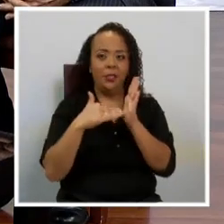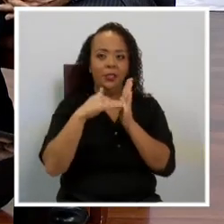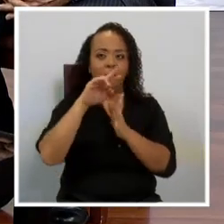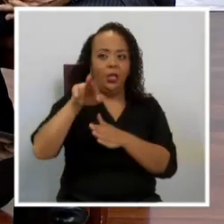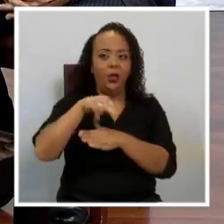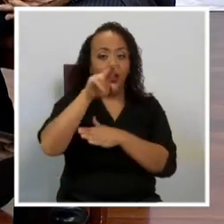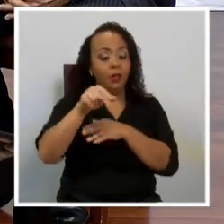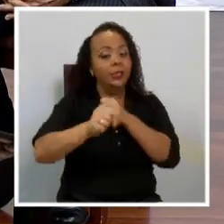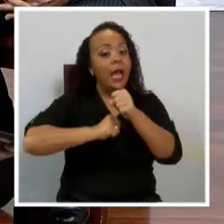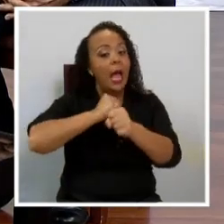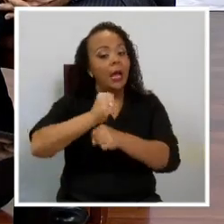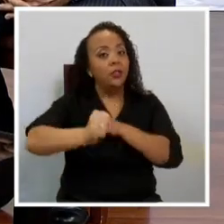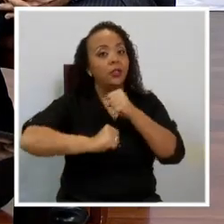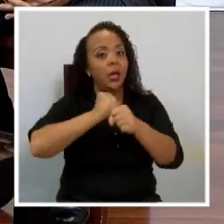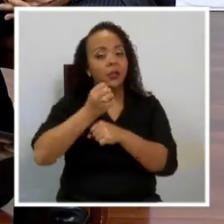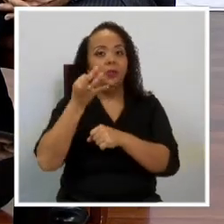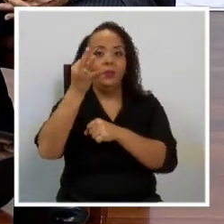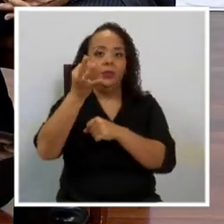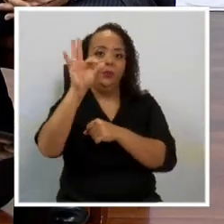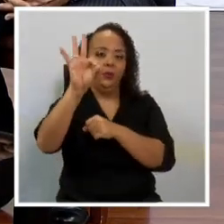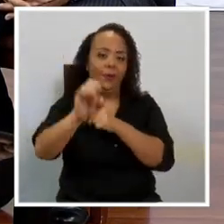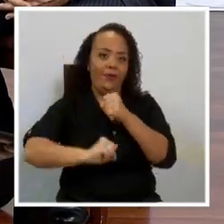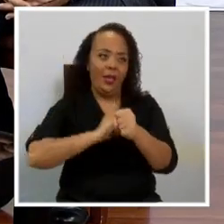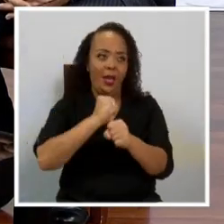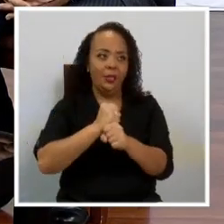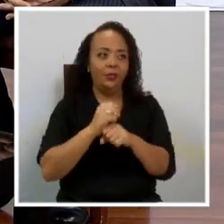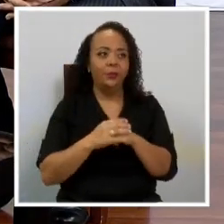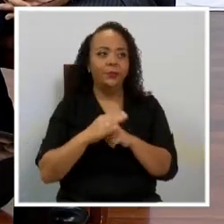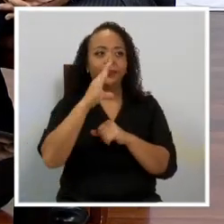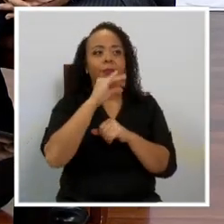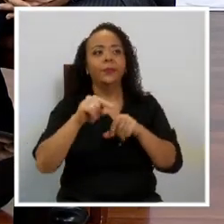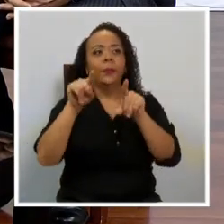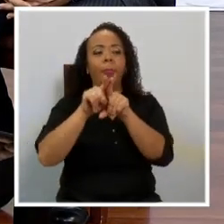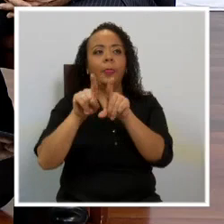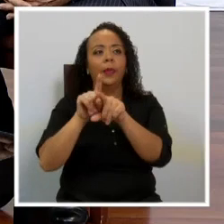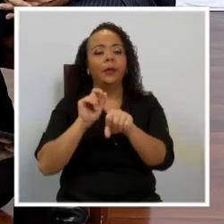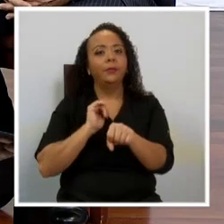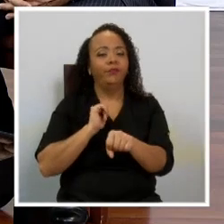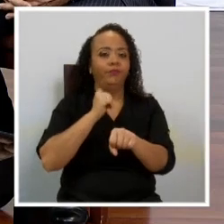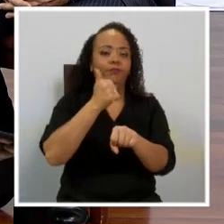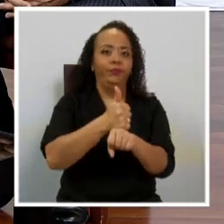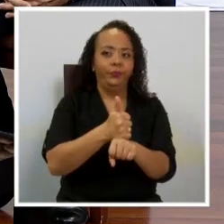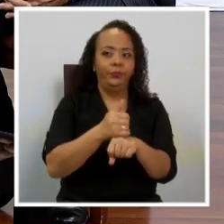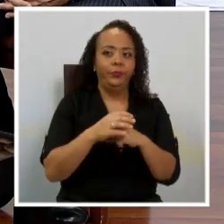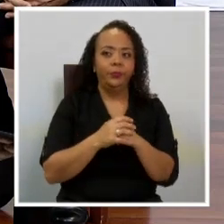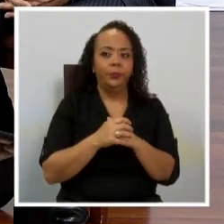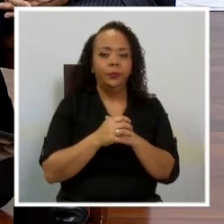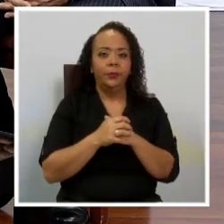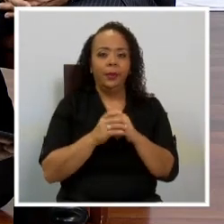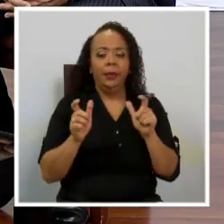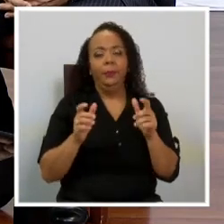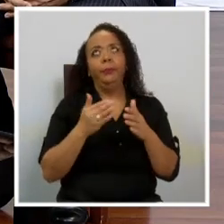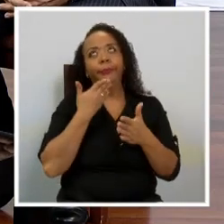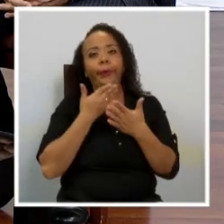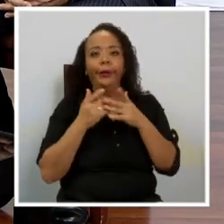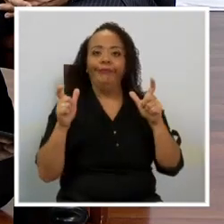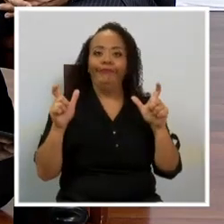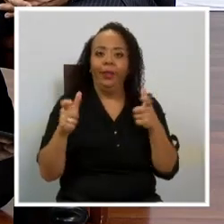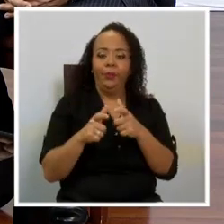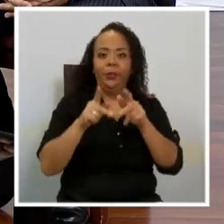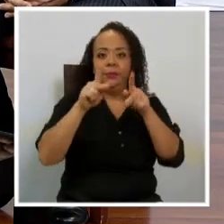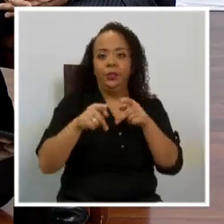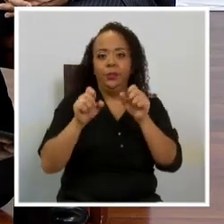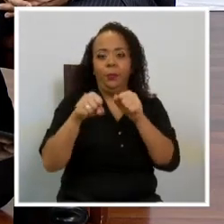año en los próximos 9 años, y también establecer, disminuir, que las personas se